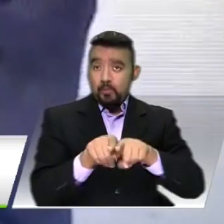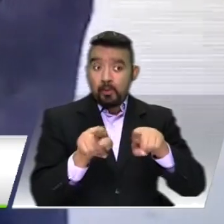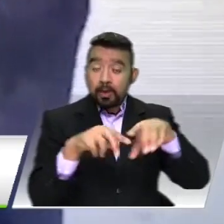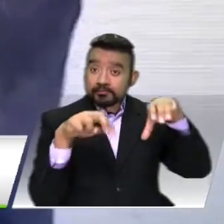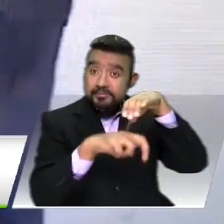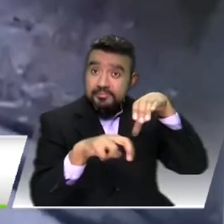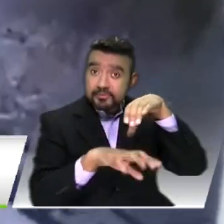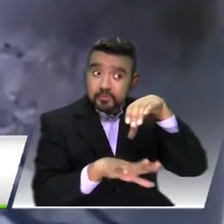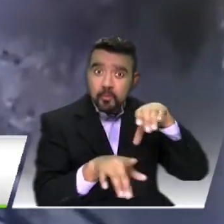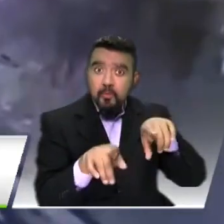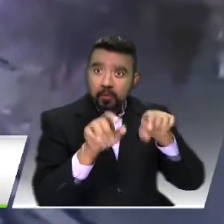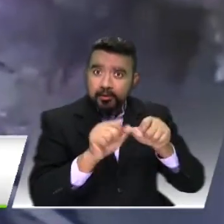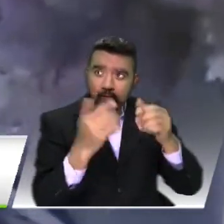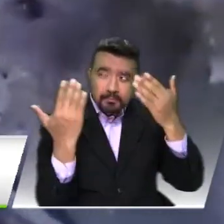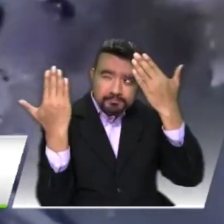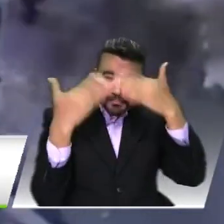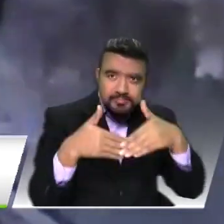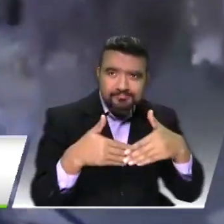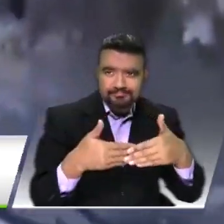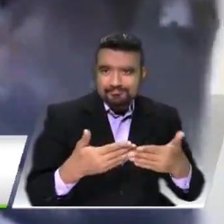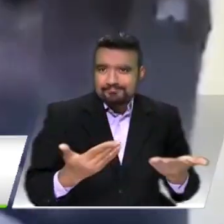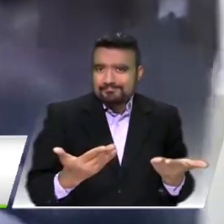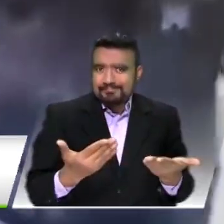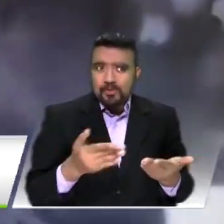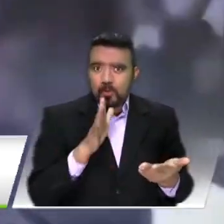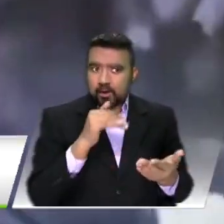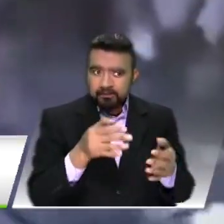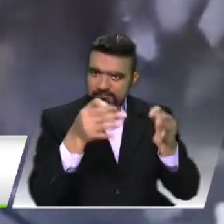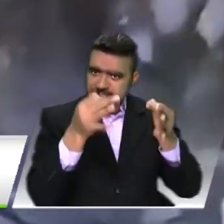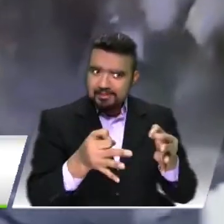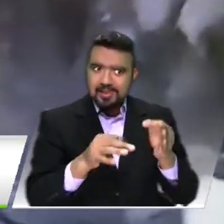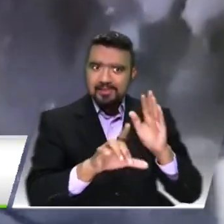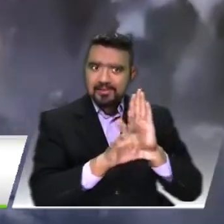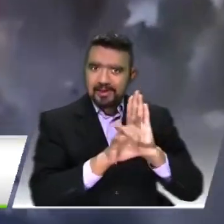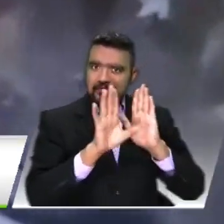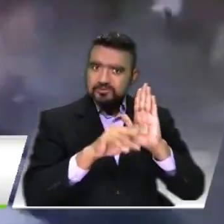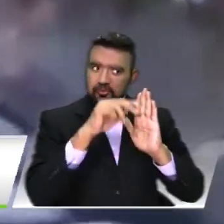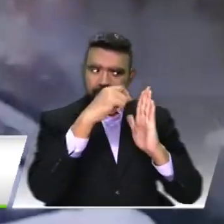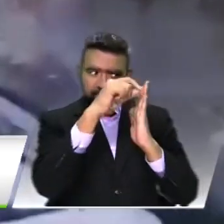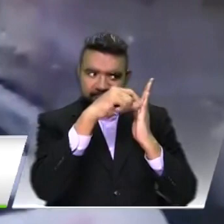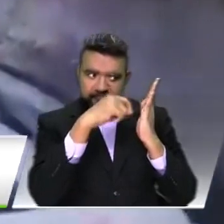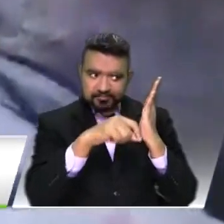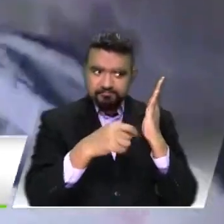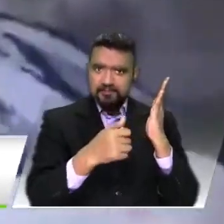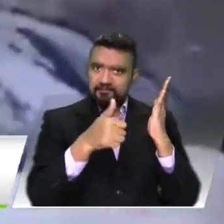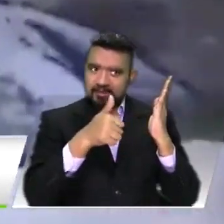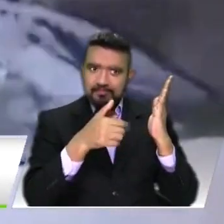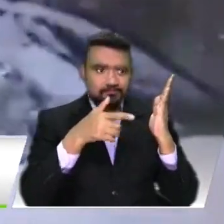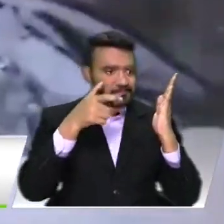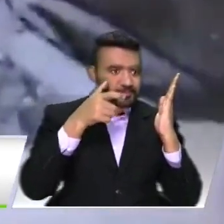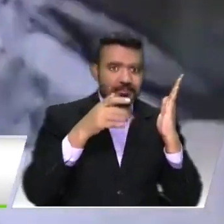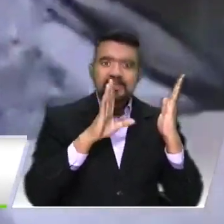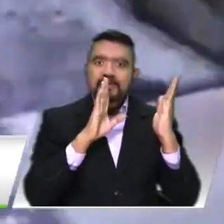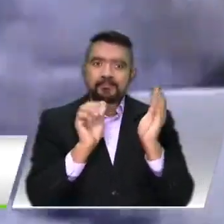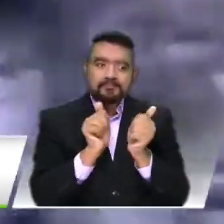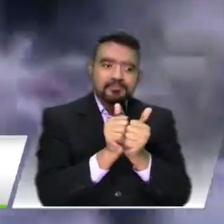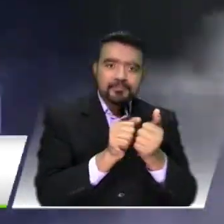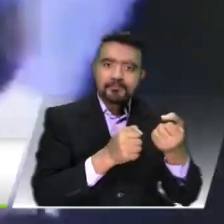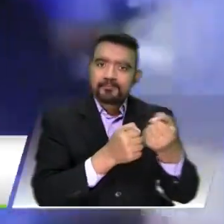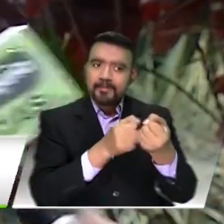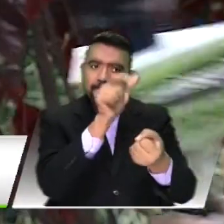actividades claramente antitécnicas que no cuentan con ningún tipo de acompañamiento de ingeniería